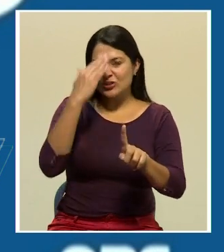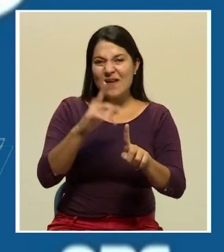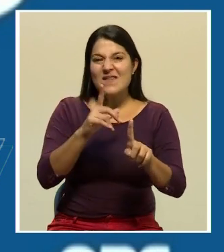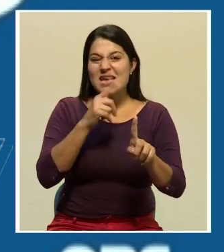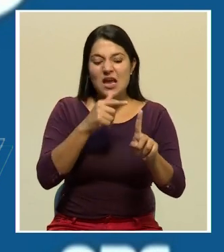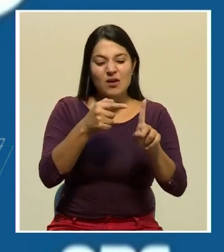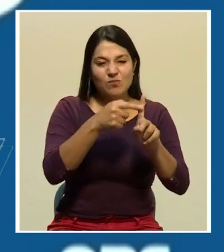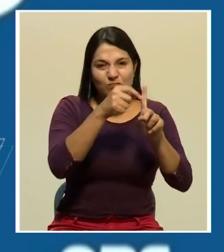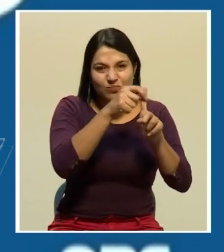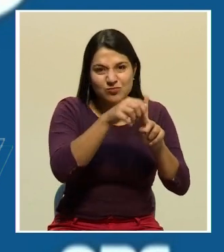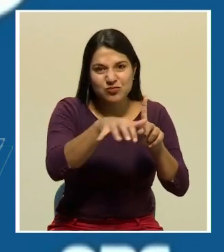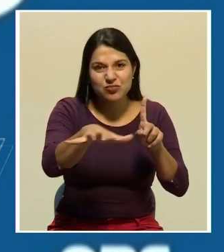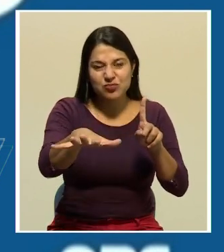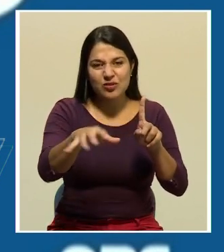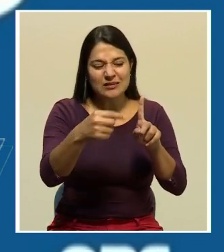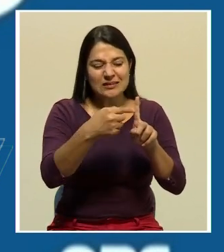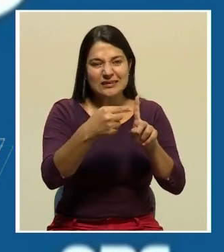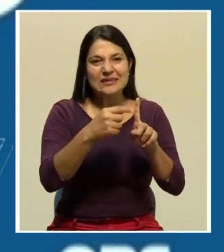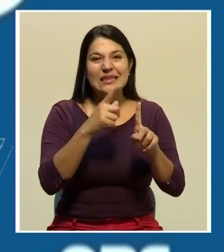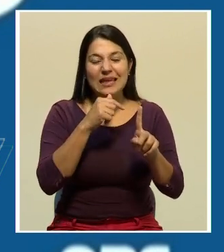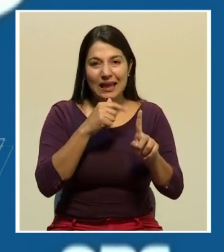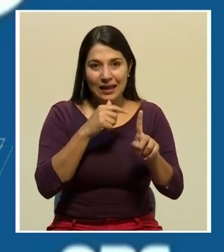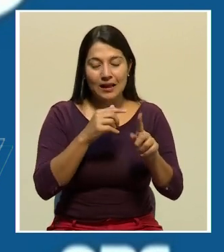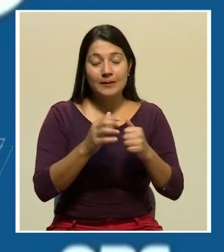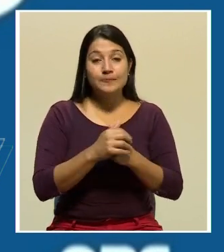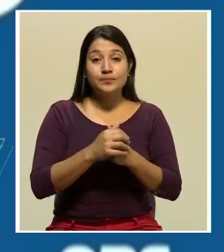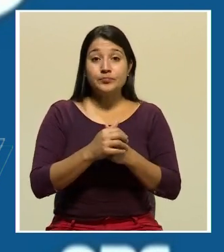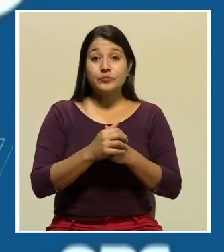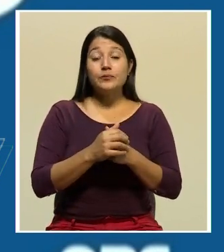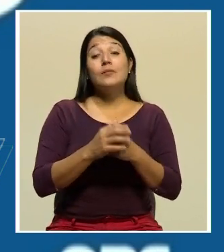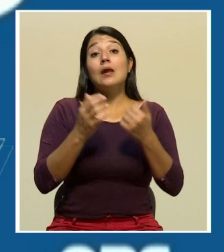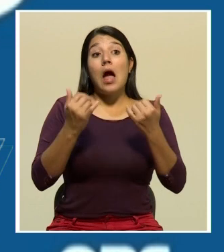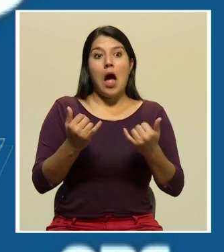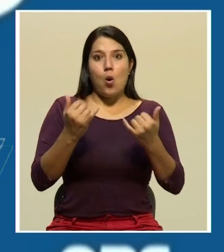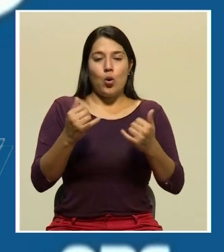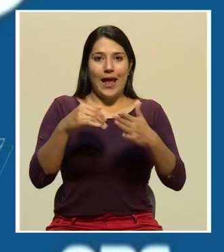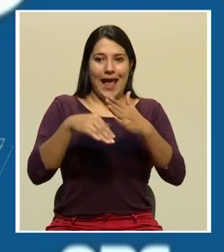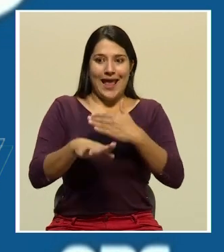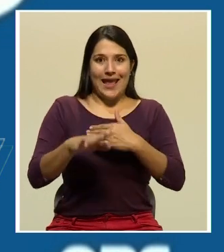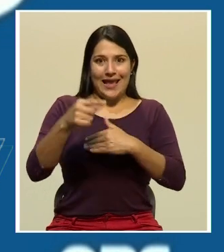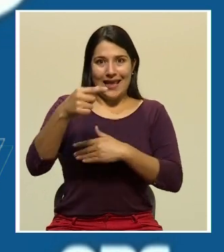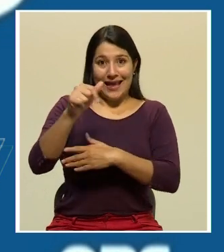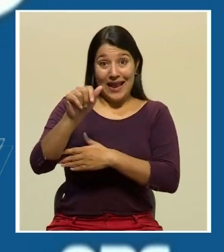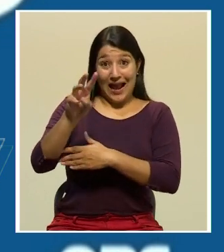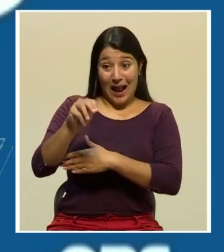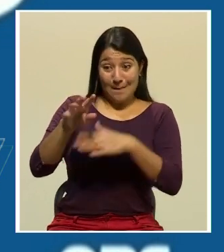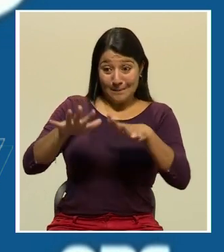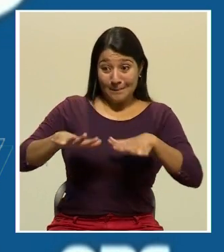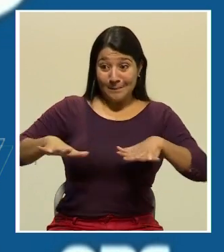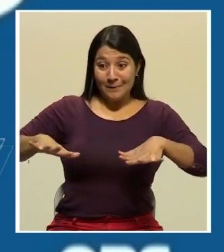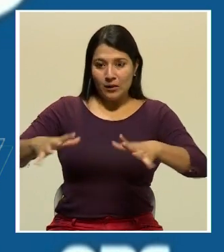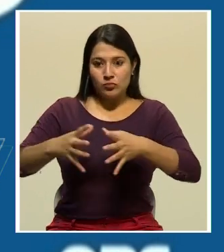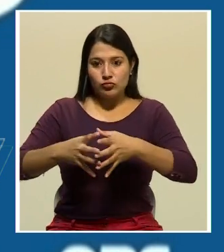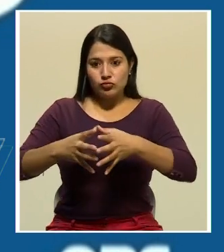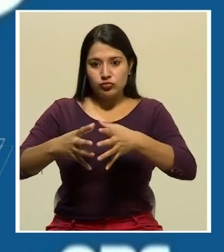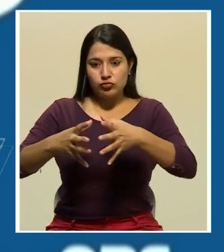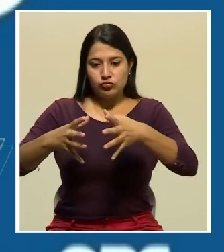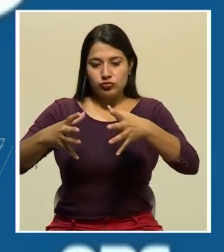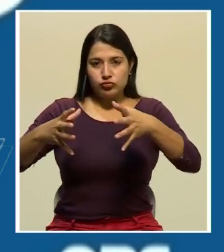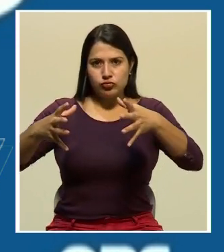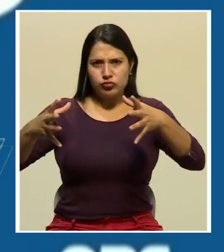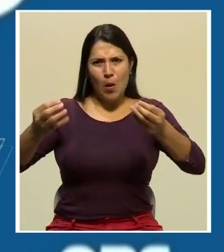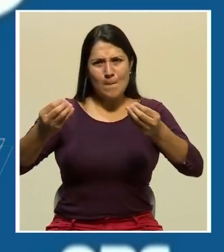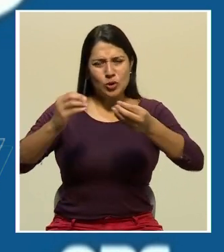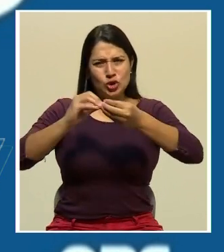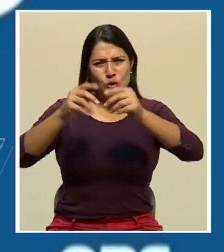de casos se ha venido incrementando en forma sostenible hasta poder determinar que existe